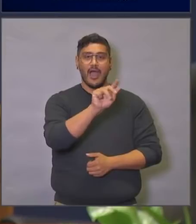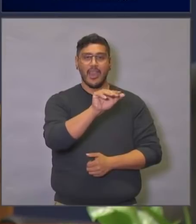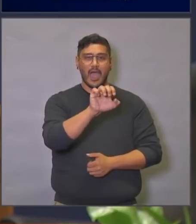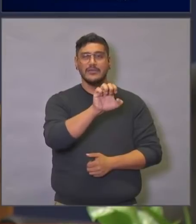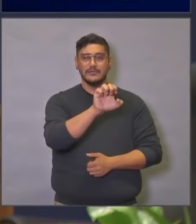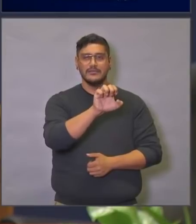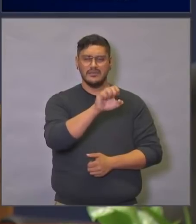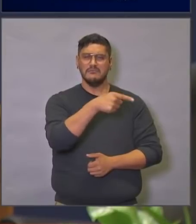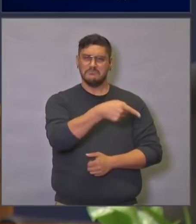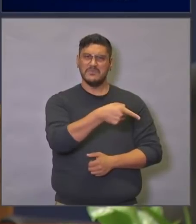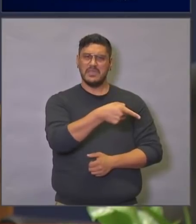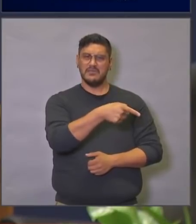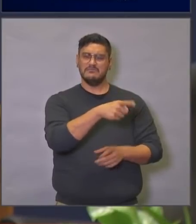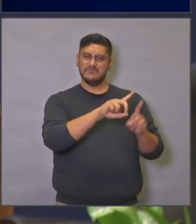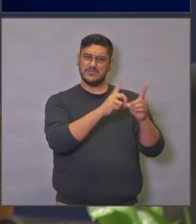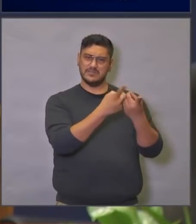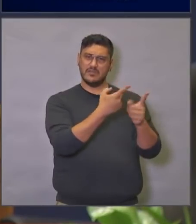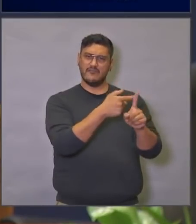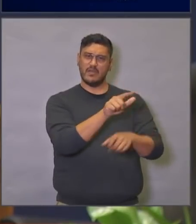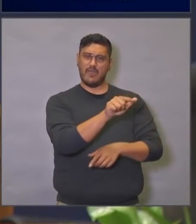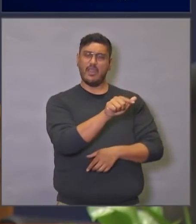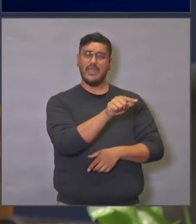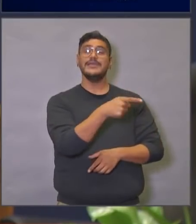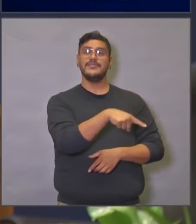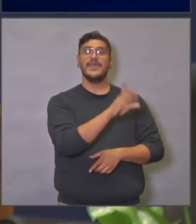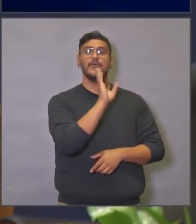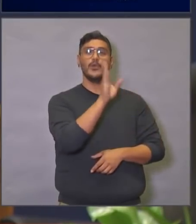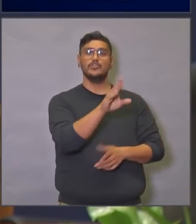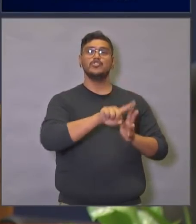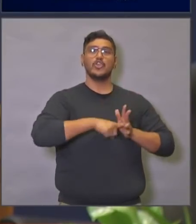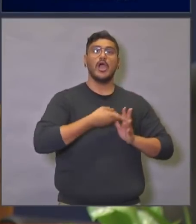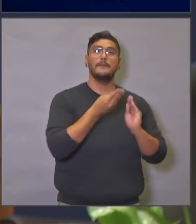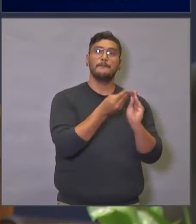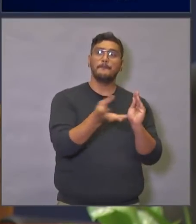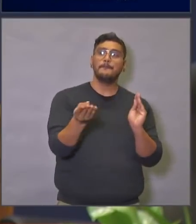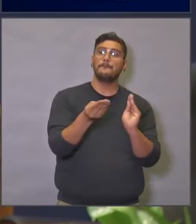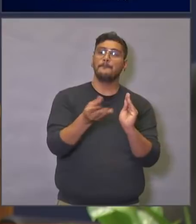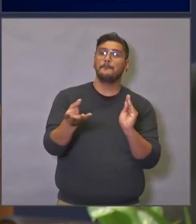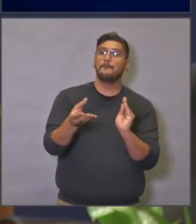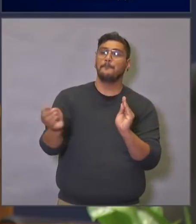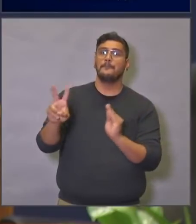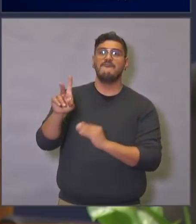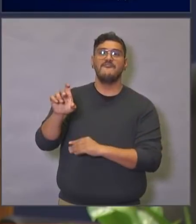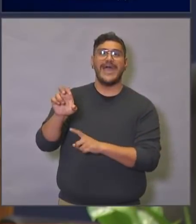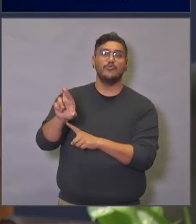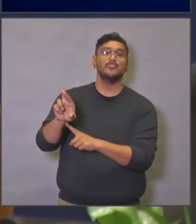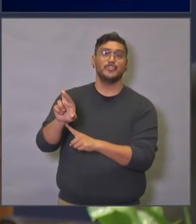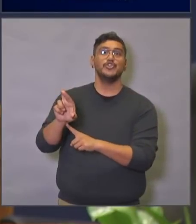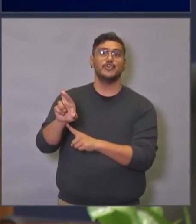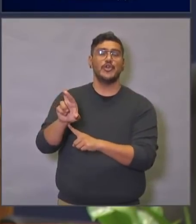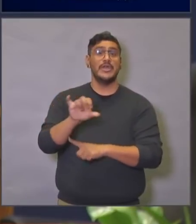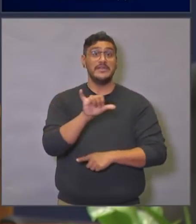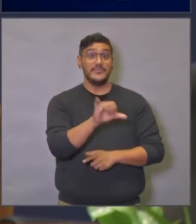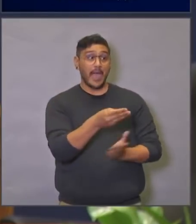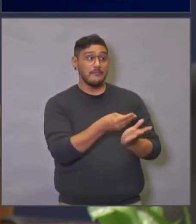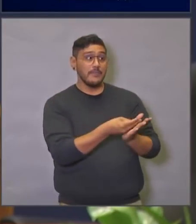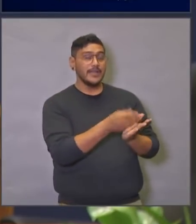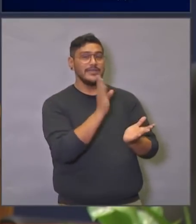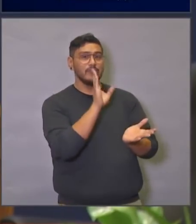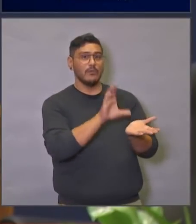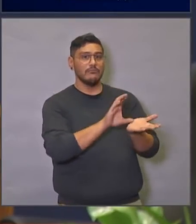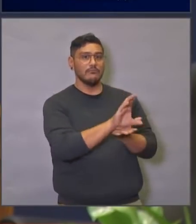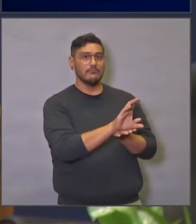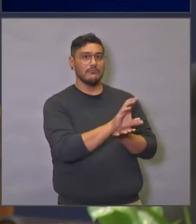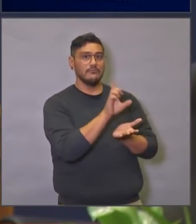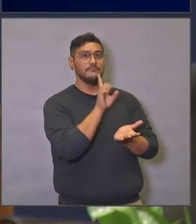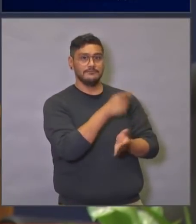Los Ángeles, para distribuir los cupones. Para acelerar el proceso, los fondos serán infundidos en el sistema de cupones